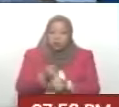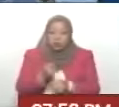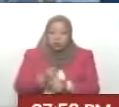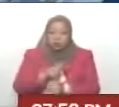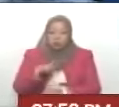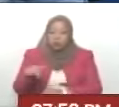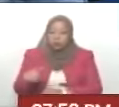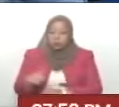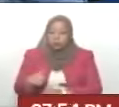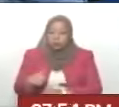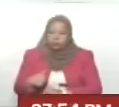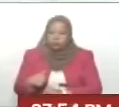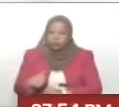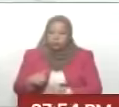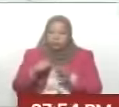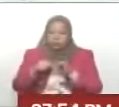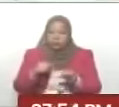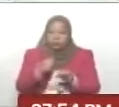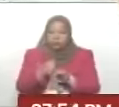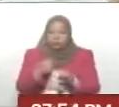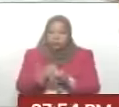nosotros. Vamos a construir